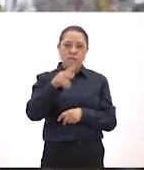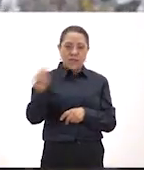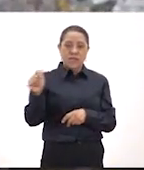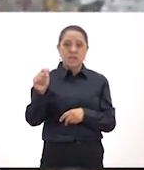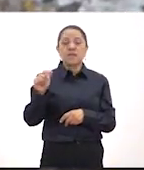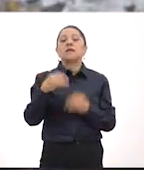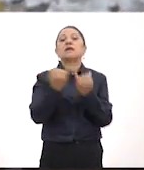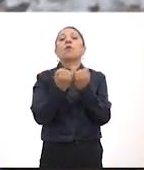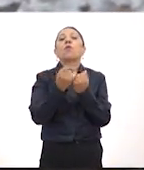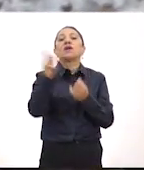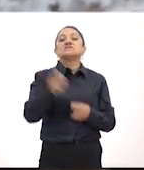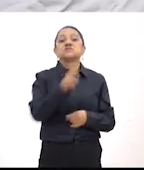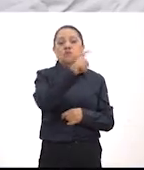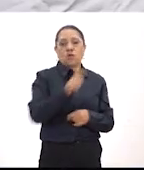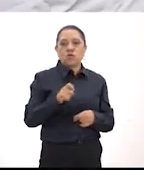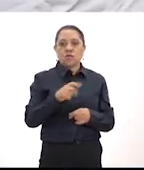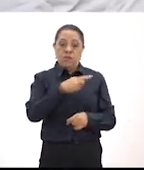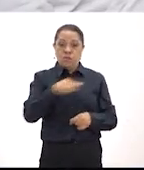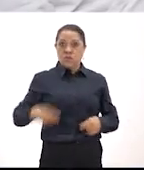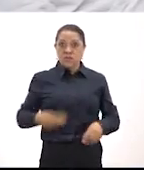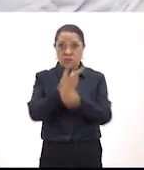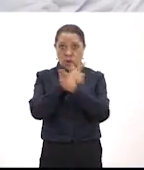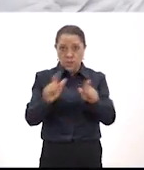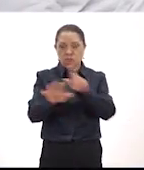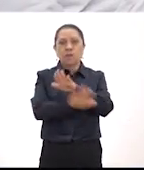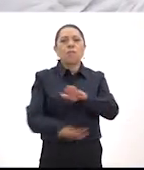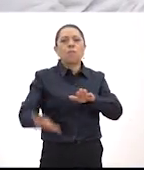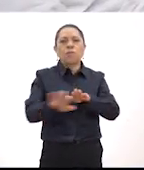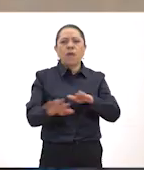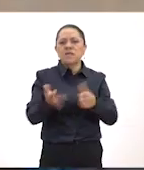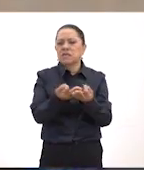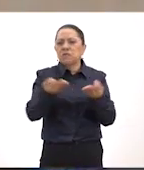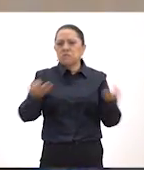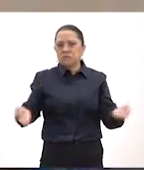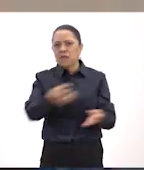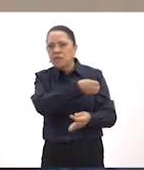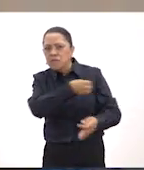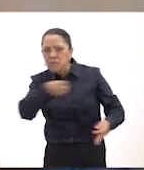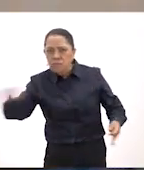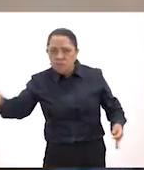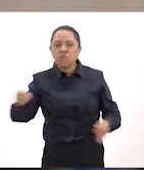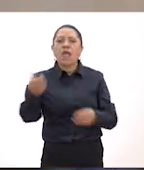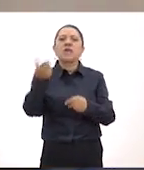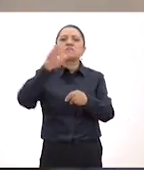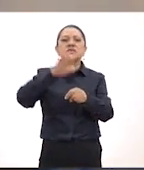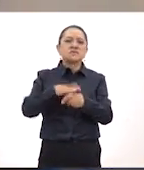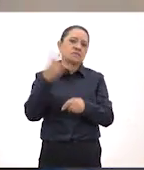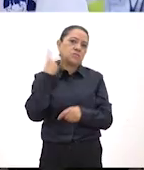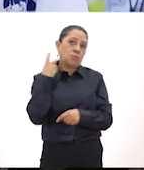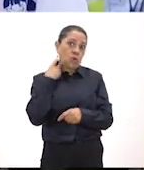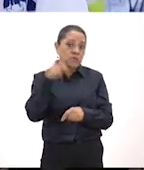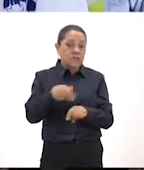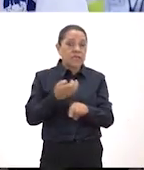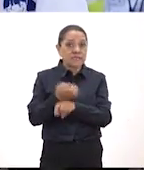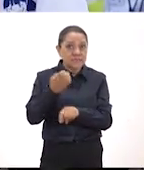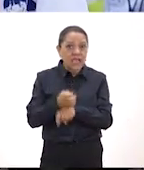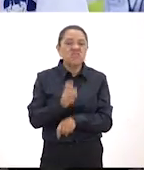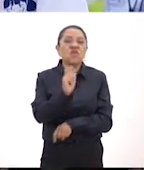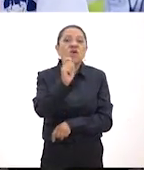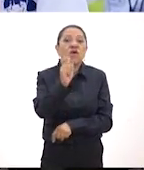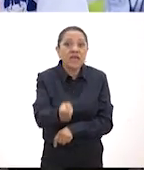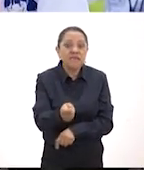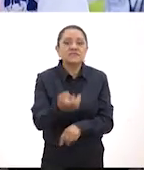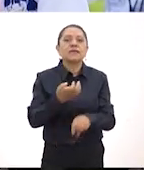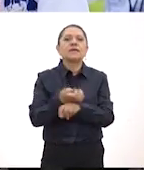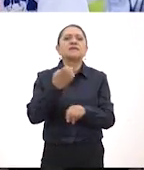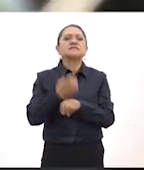El municipio libre es la base de la división territorial y de la organización política y administrativa del Estado. Constituye una